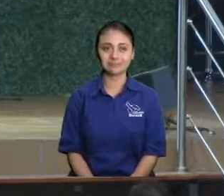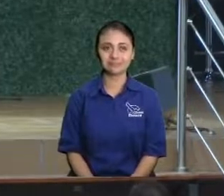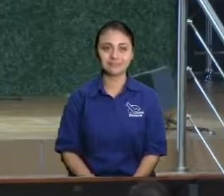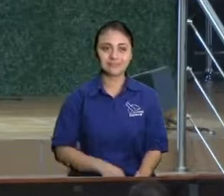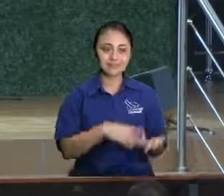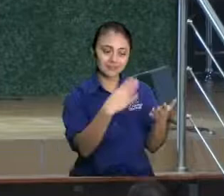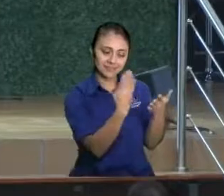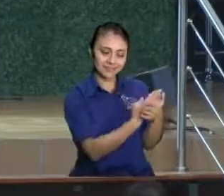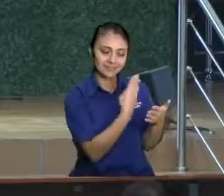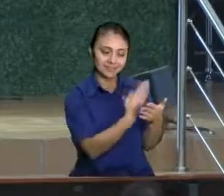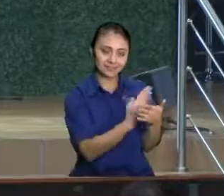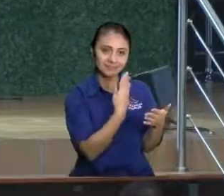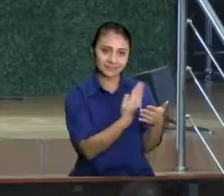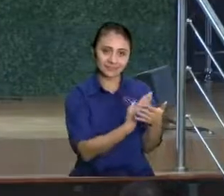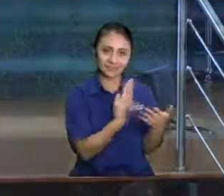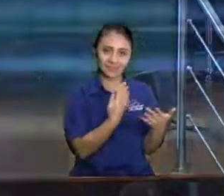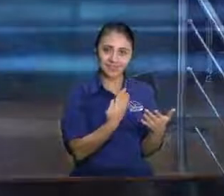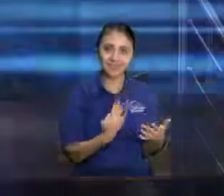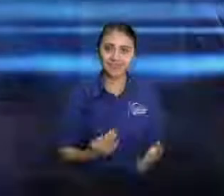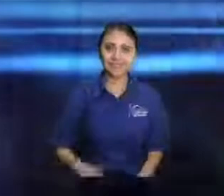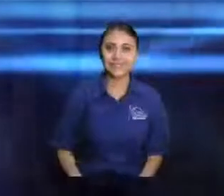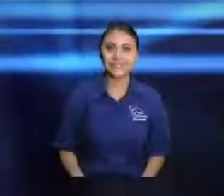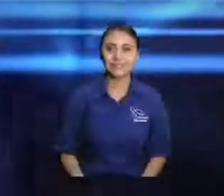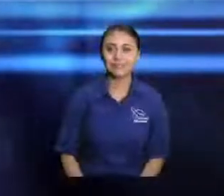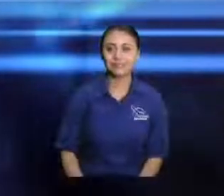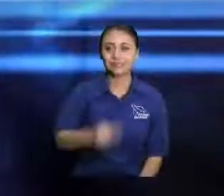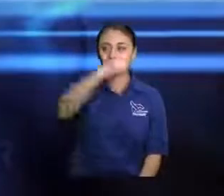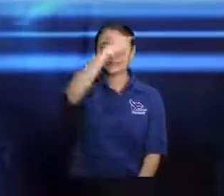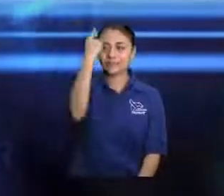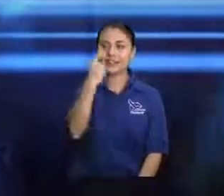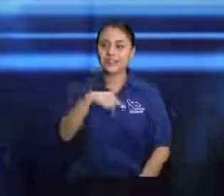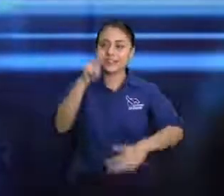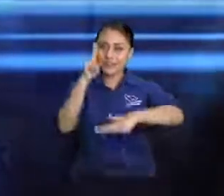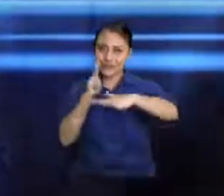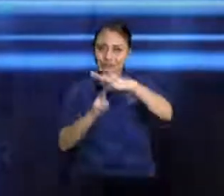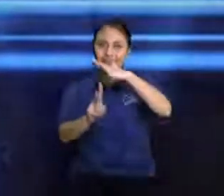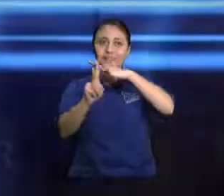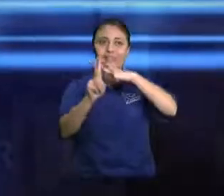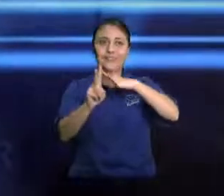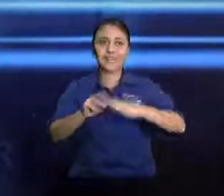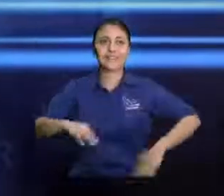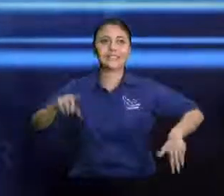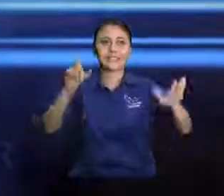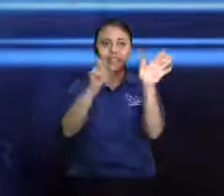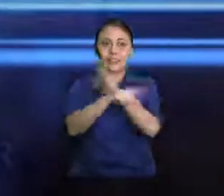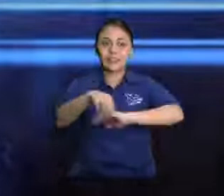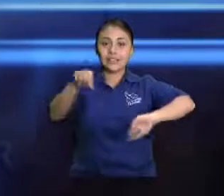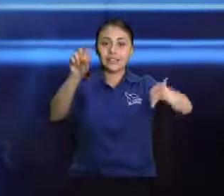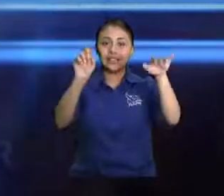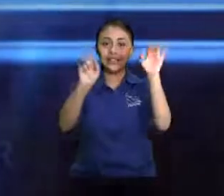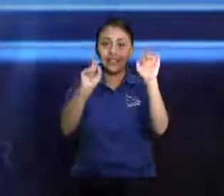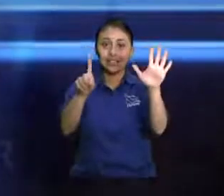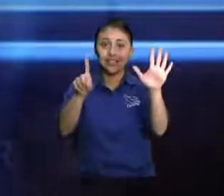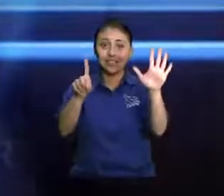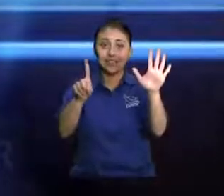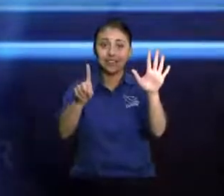Dice segundo libro de Samuel, capítulo 6, verso 16. Si quieren, suben, hermanos, de la alabanza. Shh, dejen de hablar y vengan